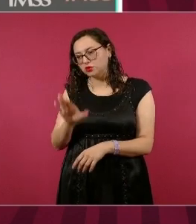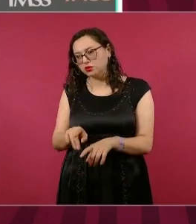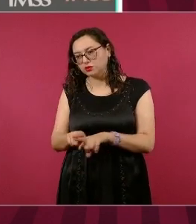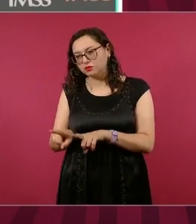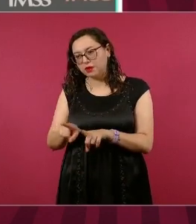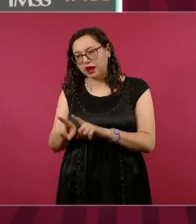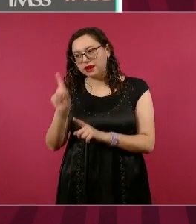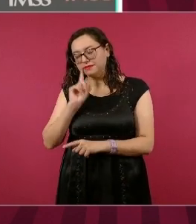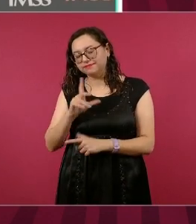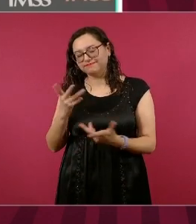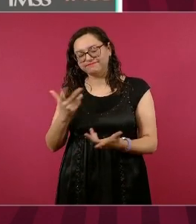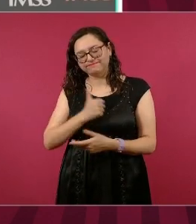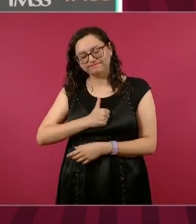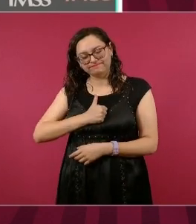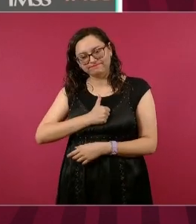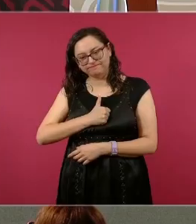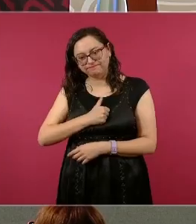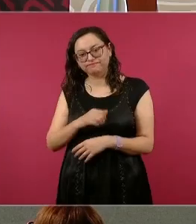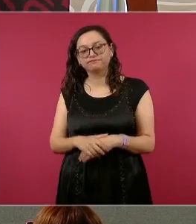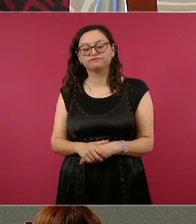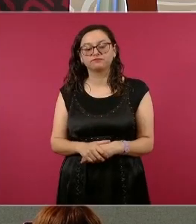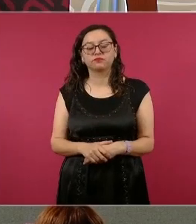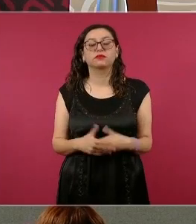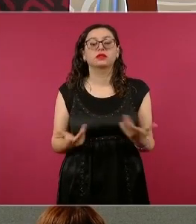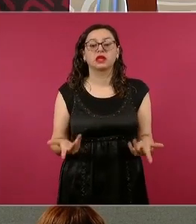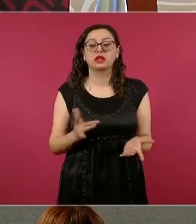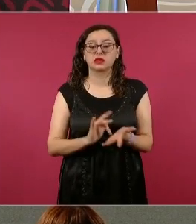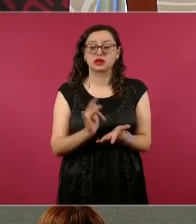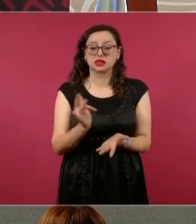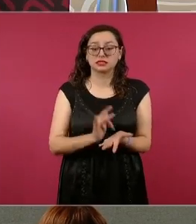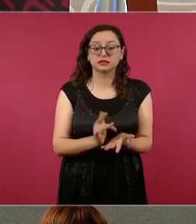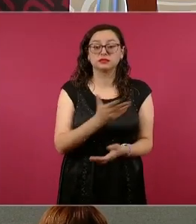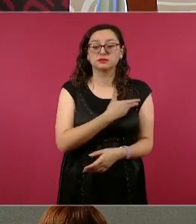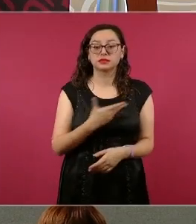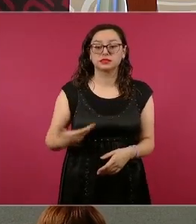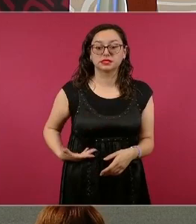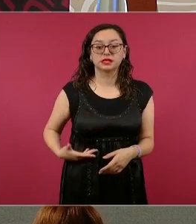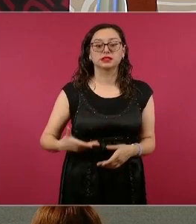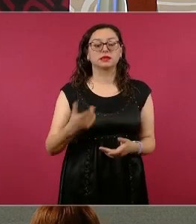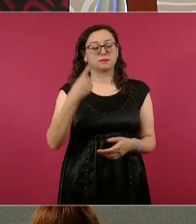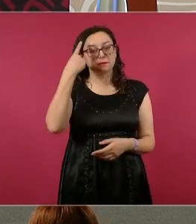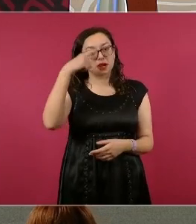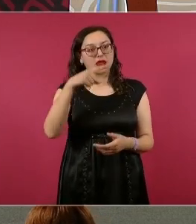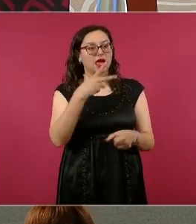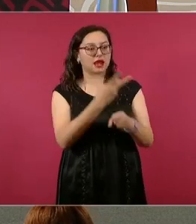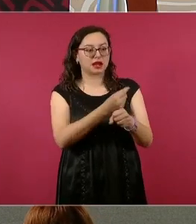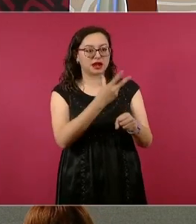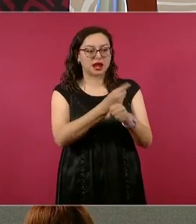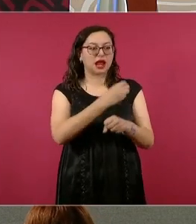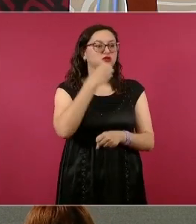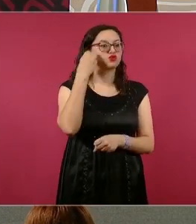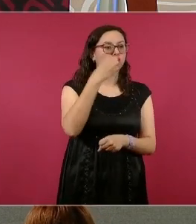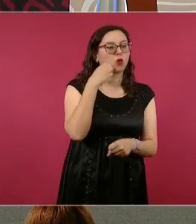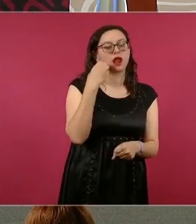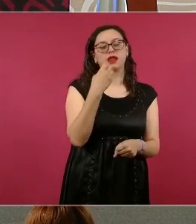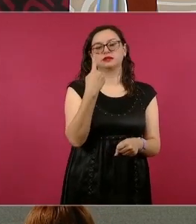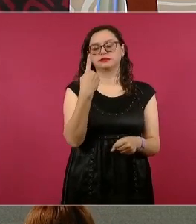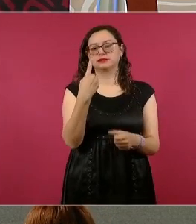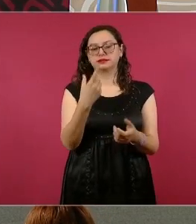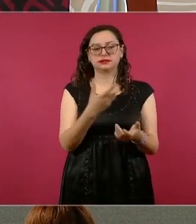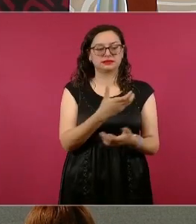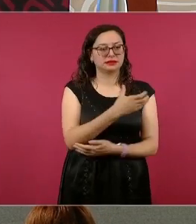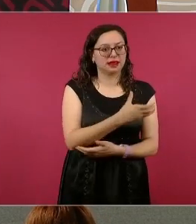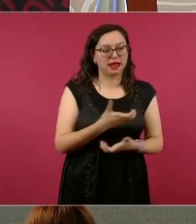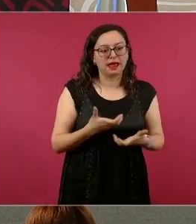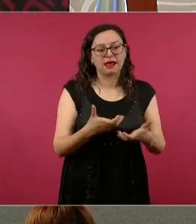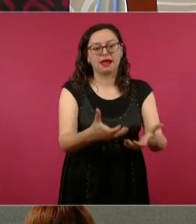señor presidente, por el fortalecimiento que nos ha dado, lo mismo en escuelas, carreteras, sistemas de